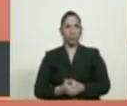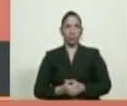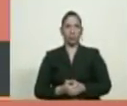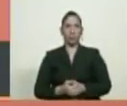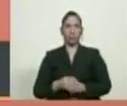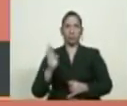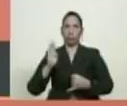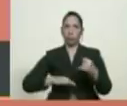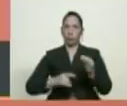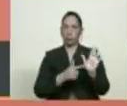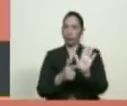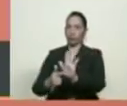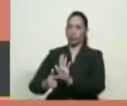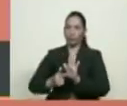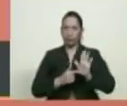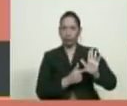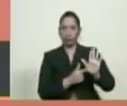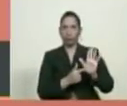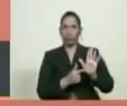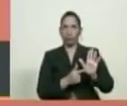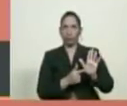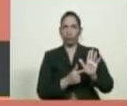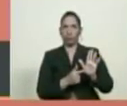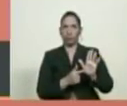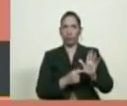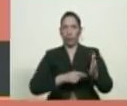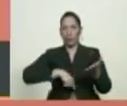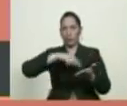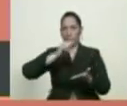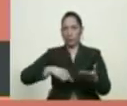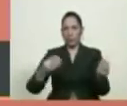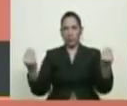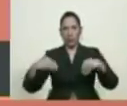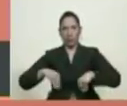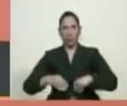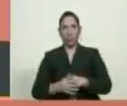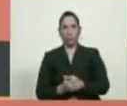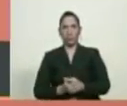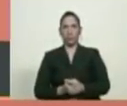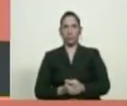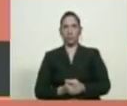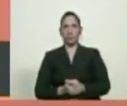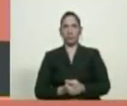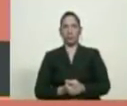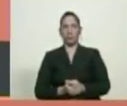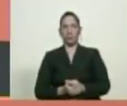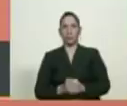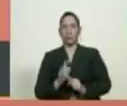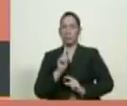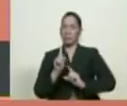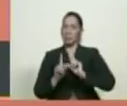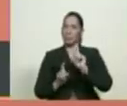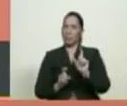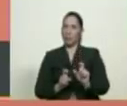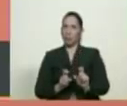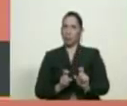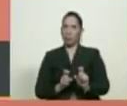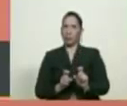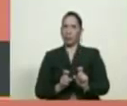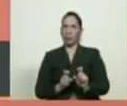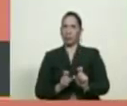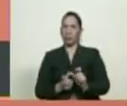prensa, presentaremos las imágenes correspondientes a la firma. Fíjense, me preguntaba Sonsire